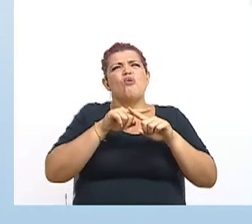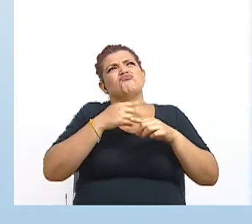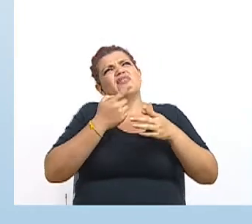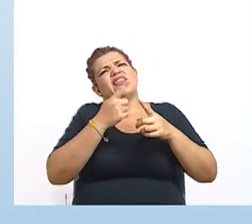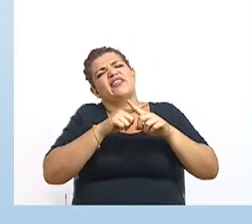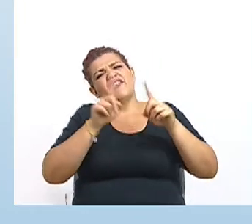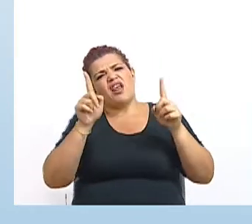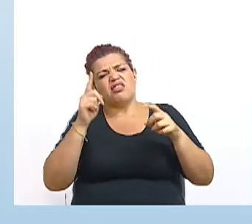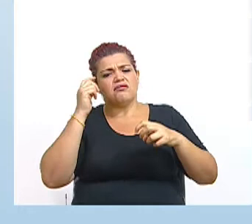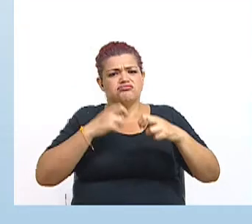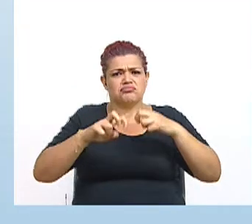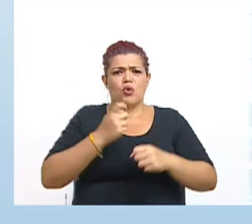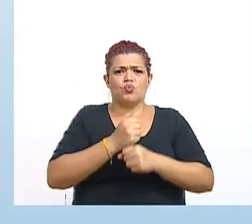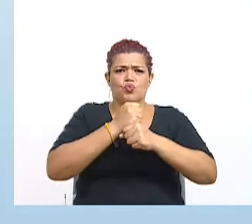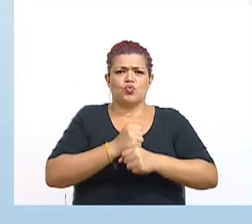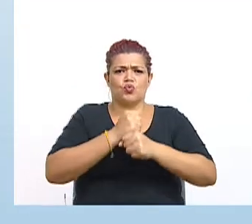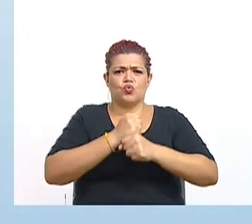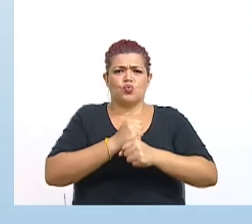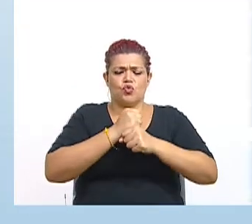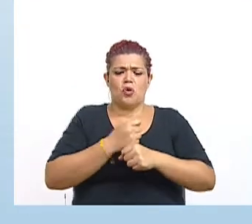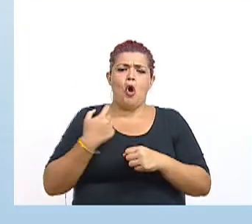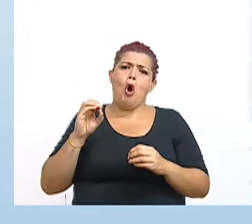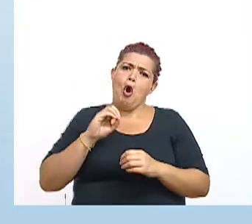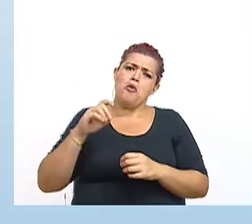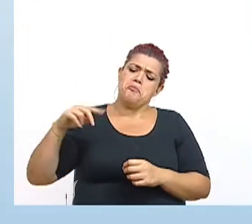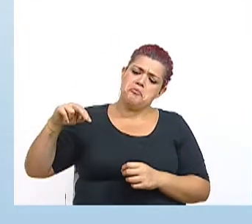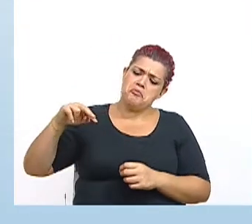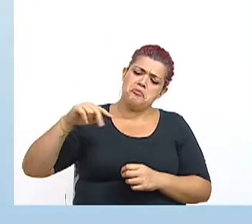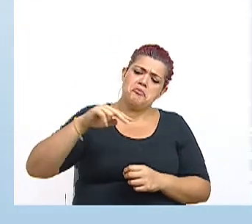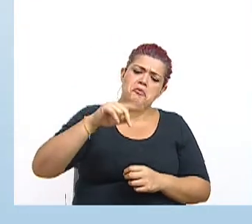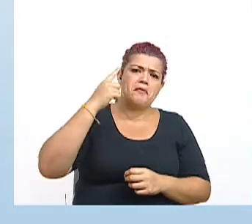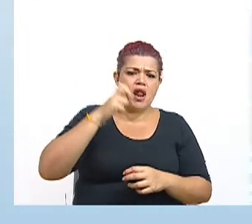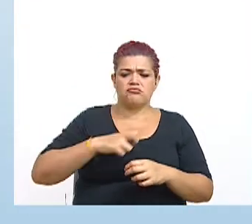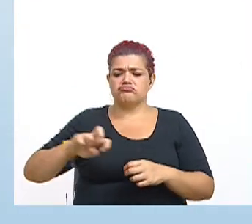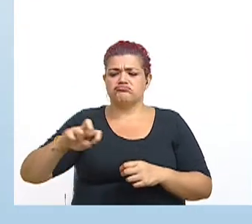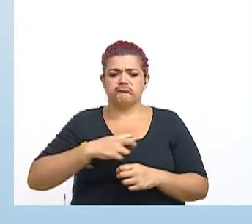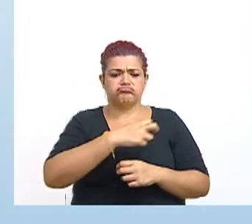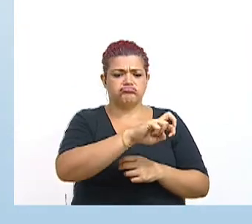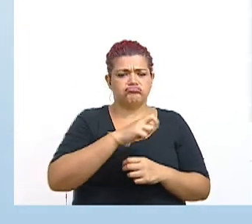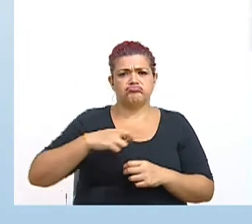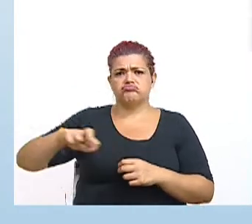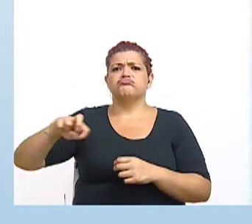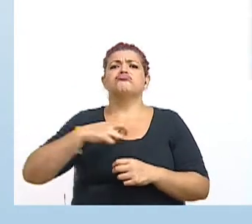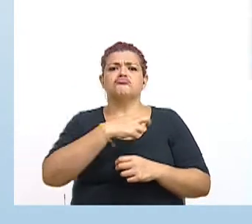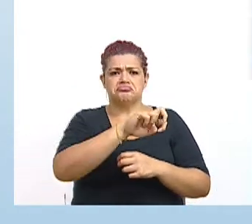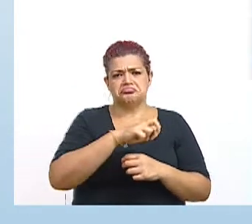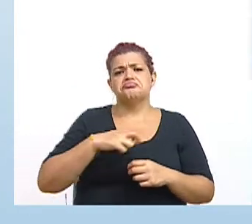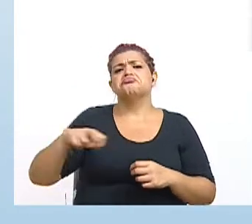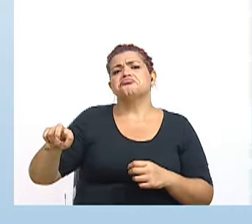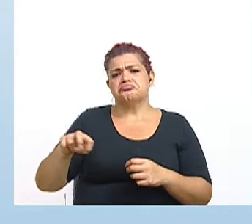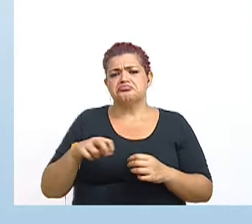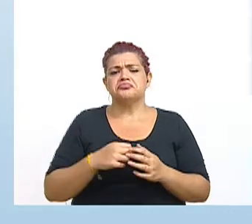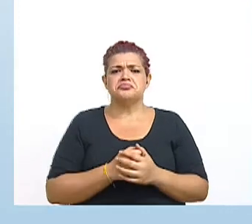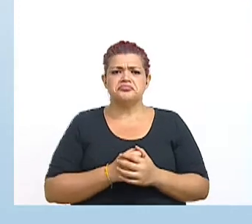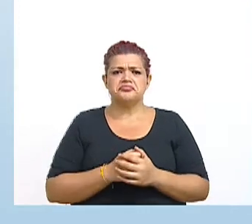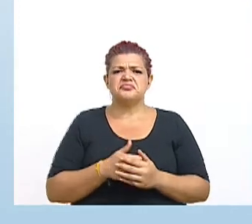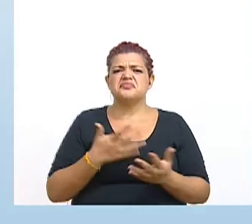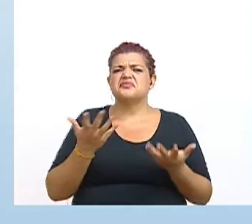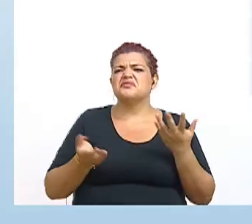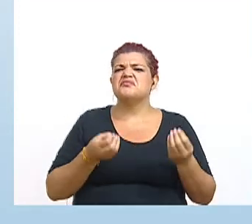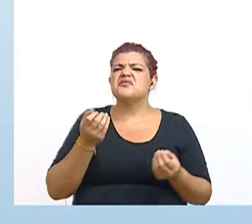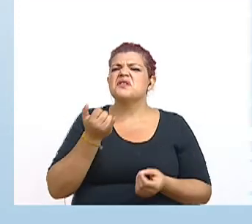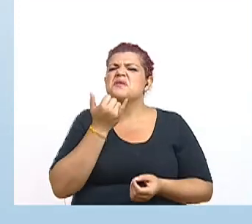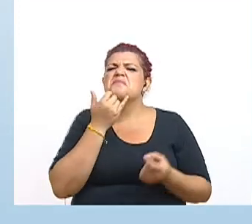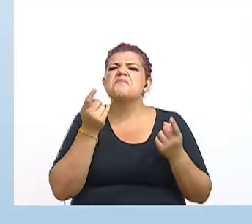tradicionales, como el caballo, el transporte a pie y cualquier otro que nos permita desplazarnos de un lugar a otro. ¿Qué pasa con